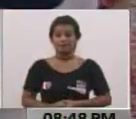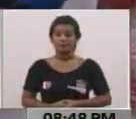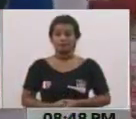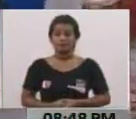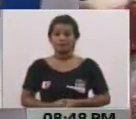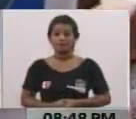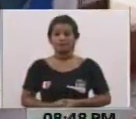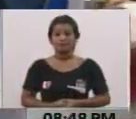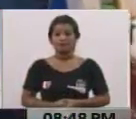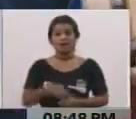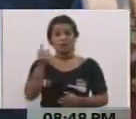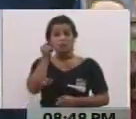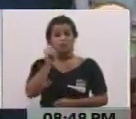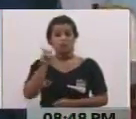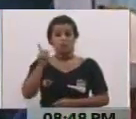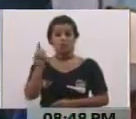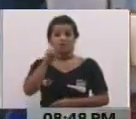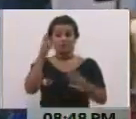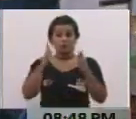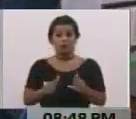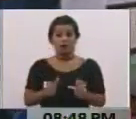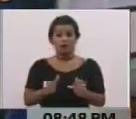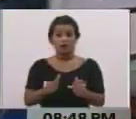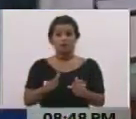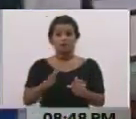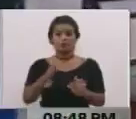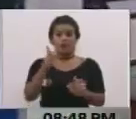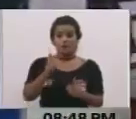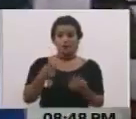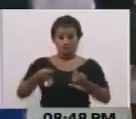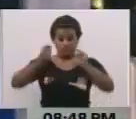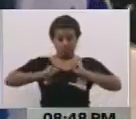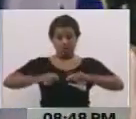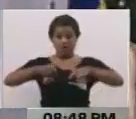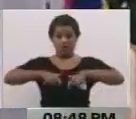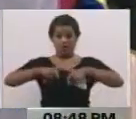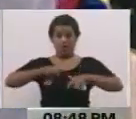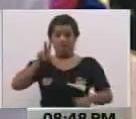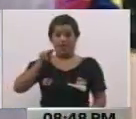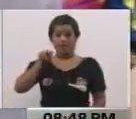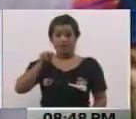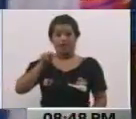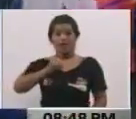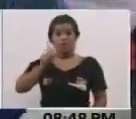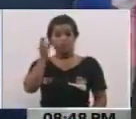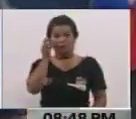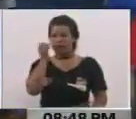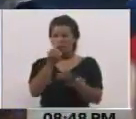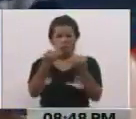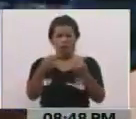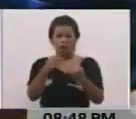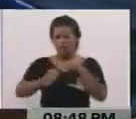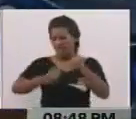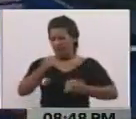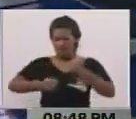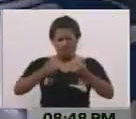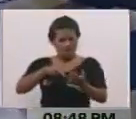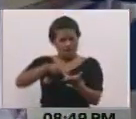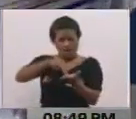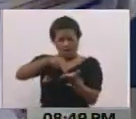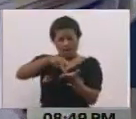2016. La atleta venezolana le fue impuesta la presea de plata para alcanzar los 14.98 metros en el